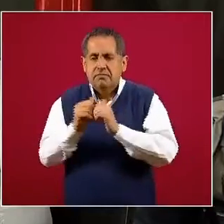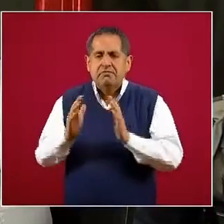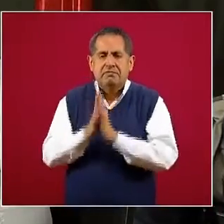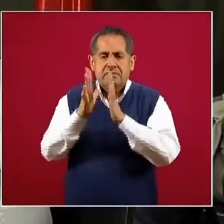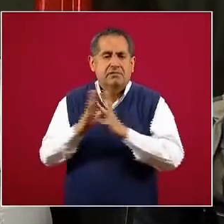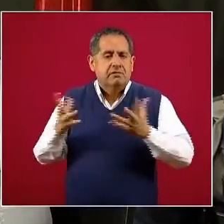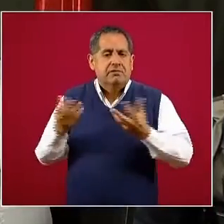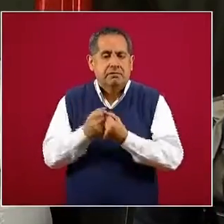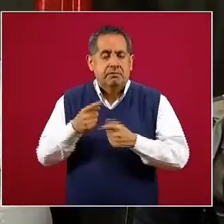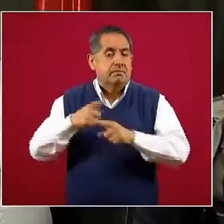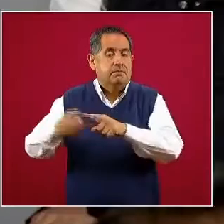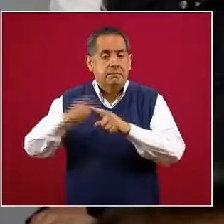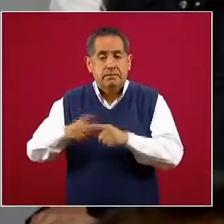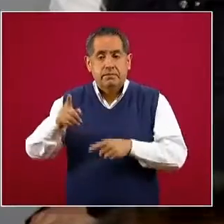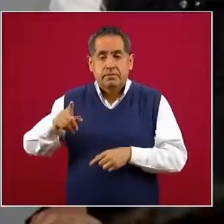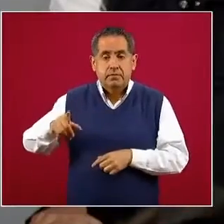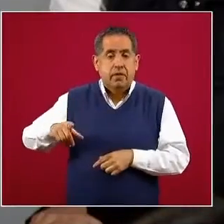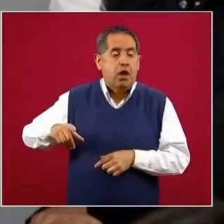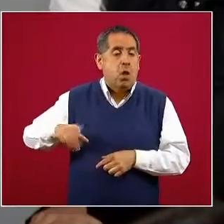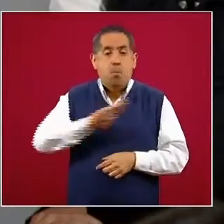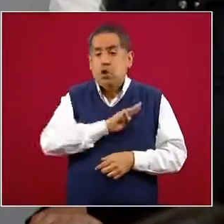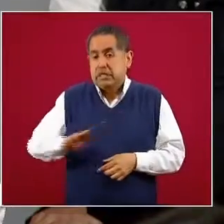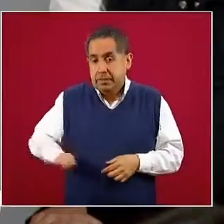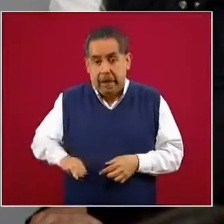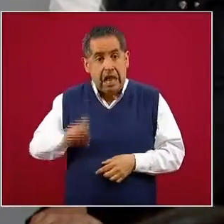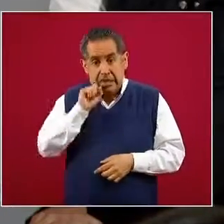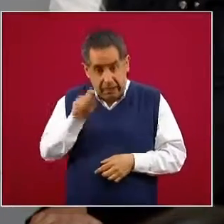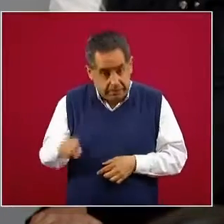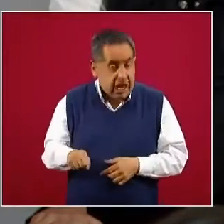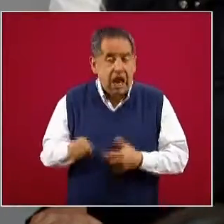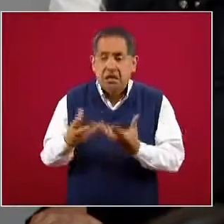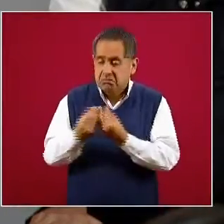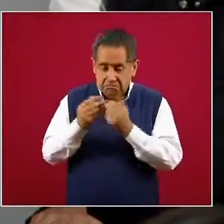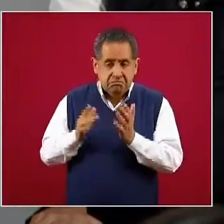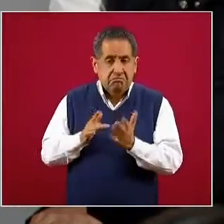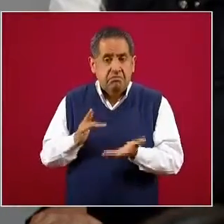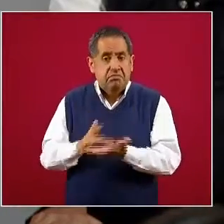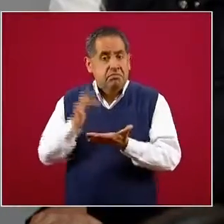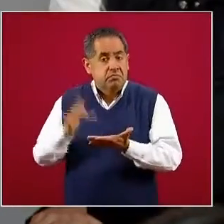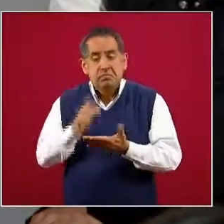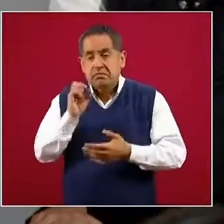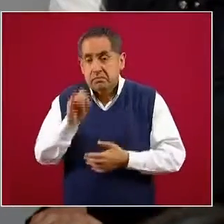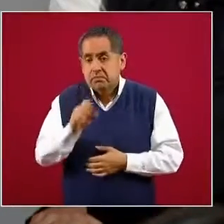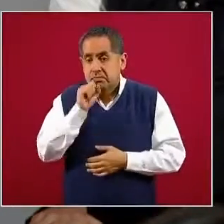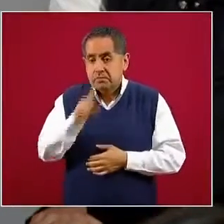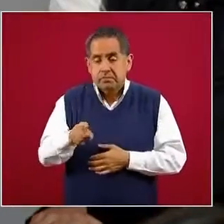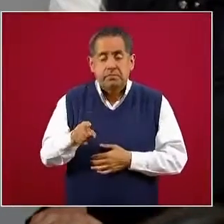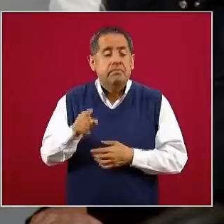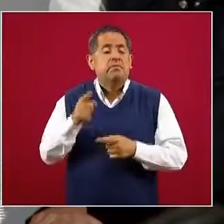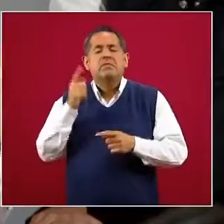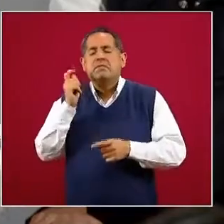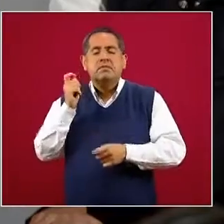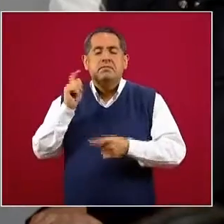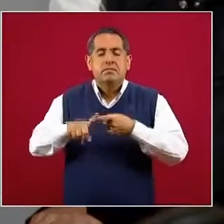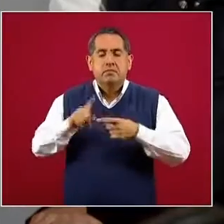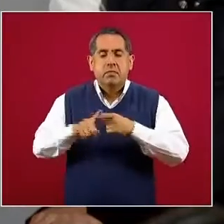la ciencia para tener los mejores instrumentos técnicos. Le damos la palabra al maestro Zoe Robledo.